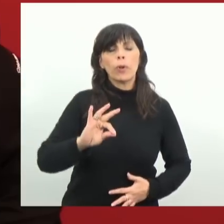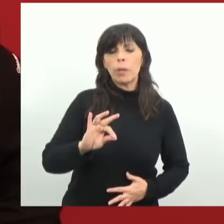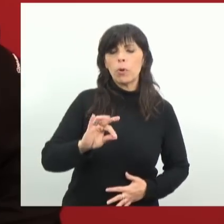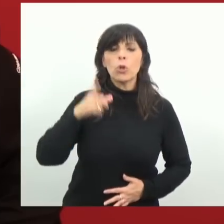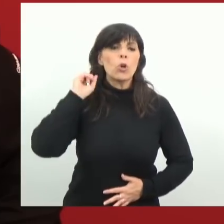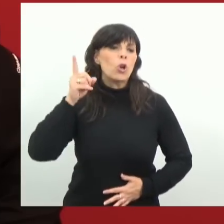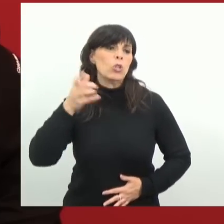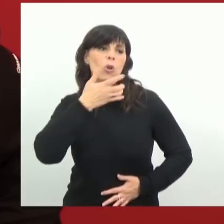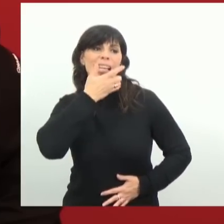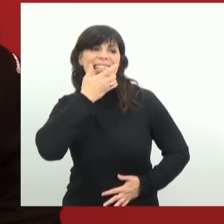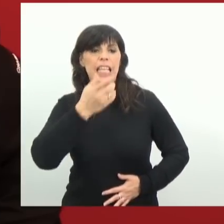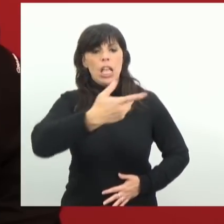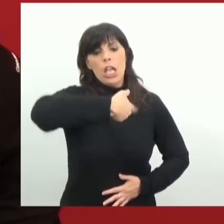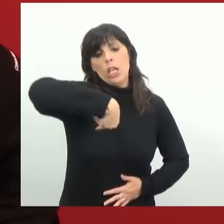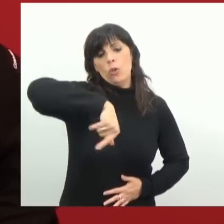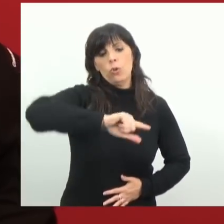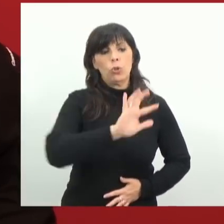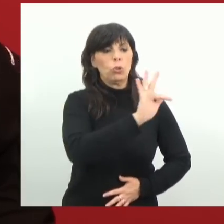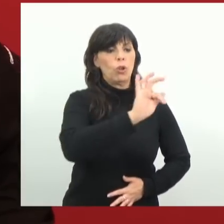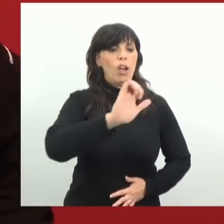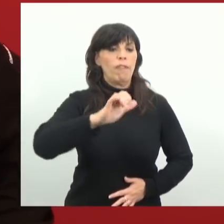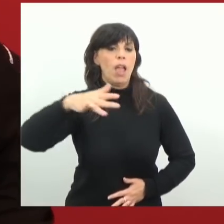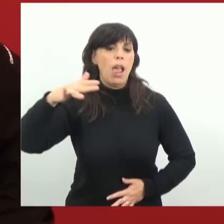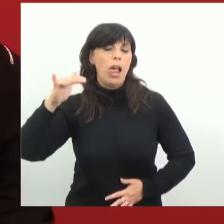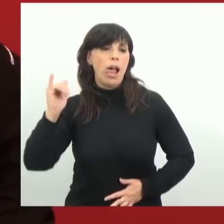través de la fe y en el Espíritu.